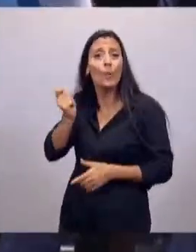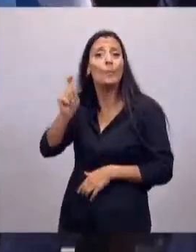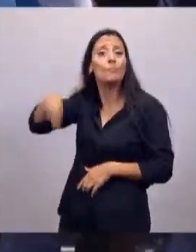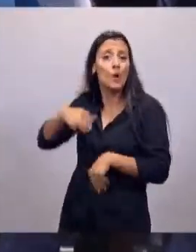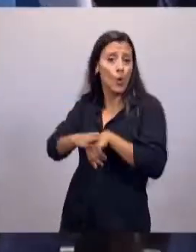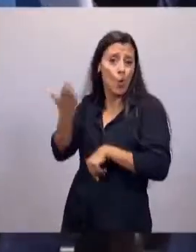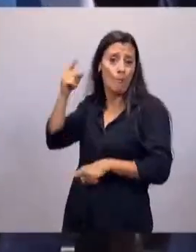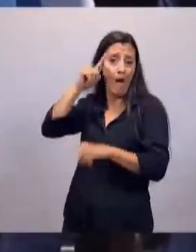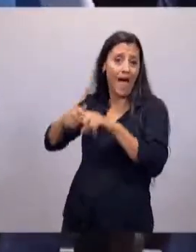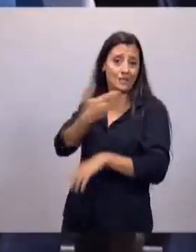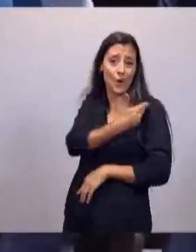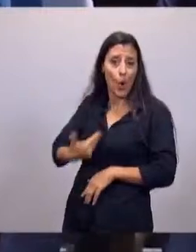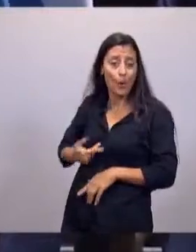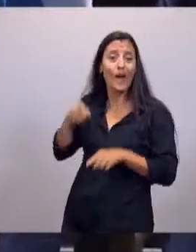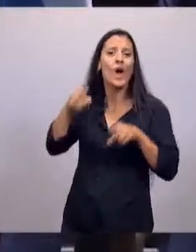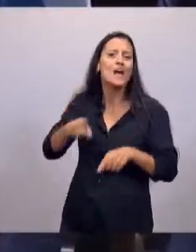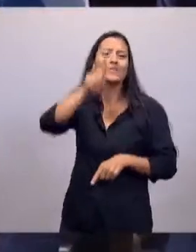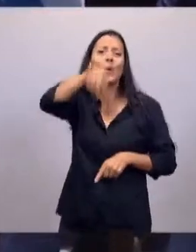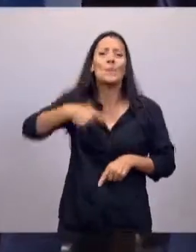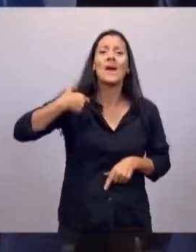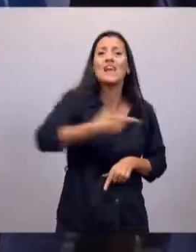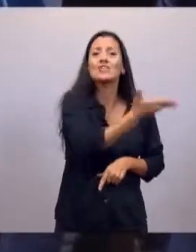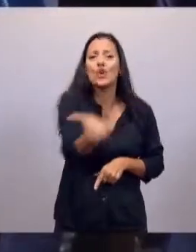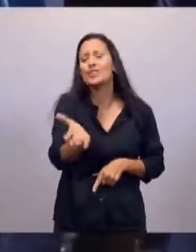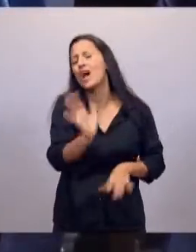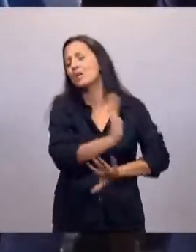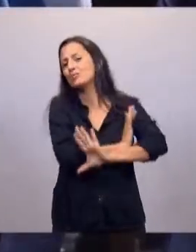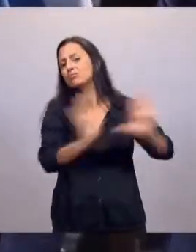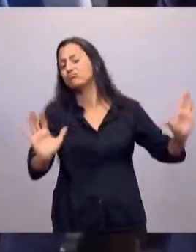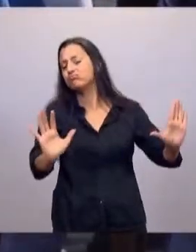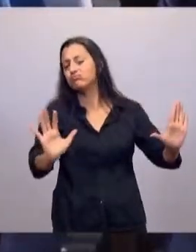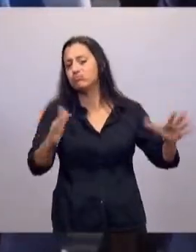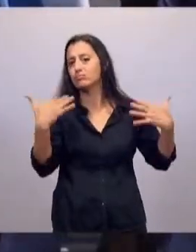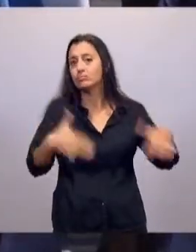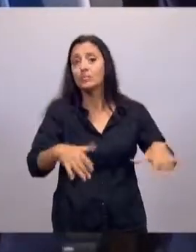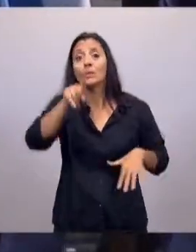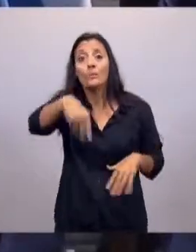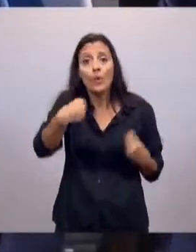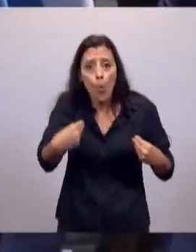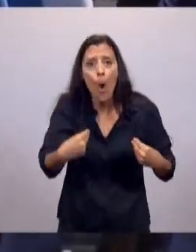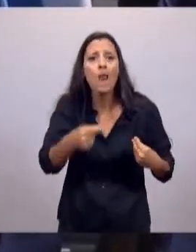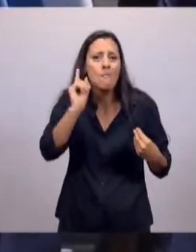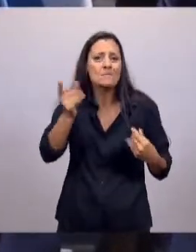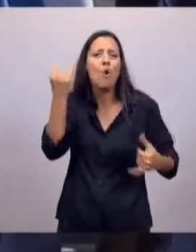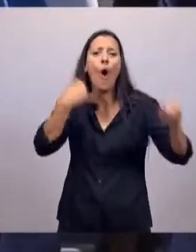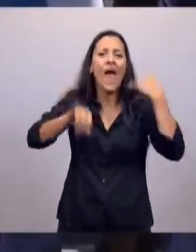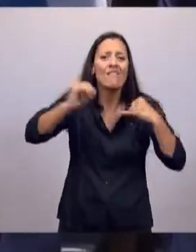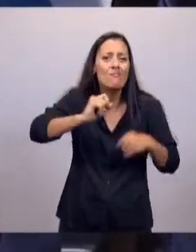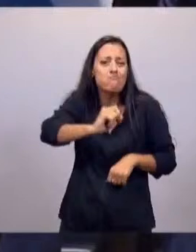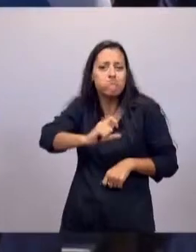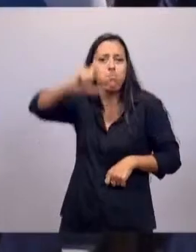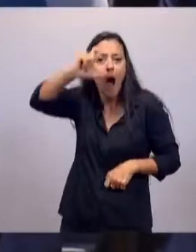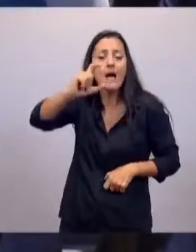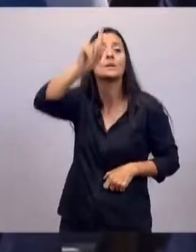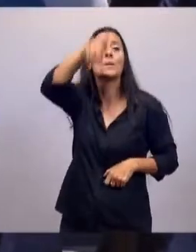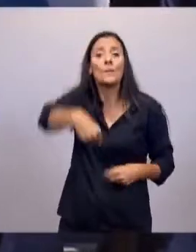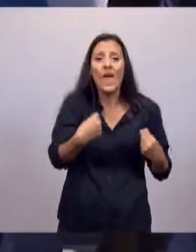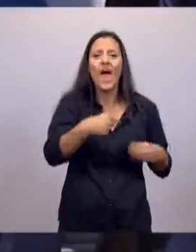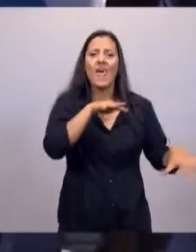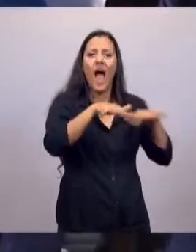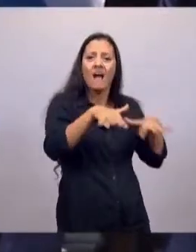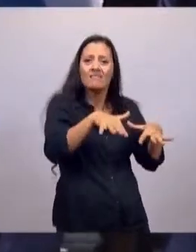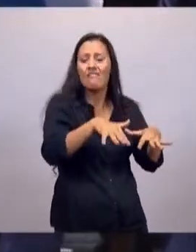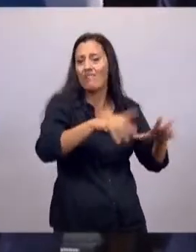no solo constituye una pesadilla social y productiva, porque implica altas tasas de interés, bajo nivel de